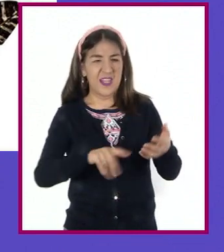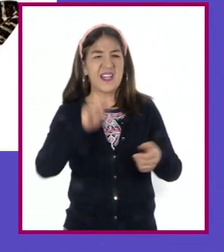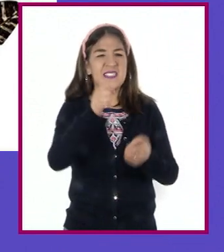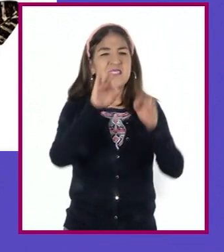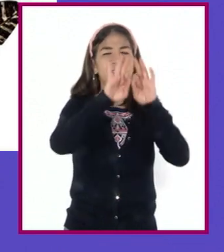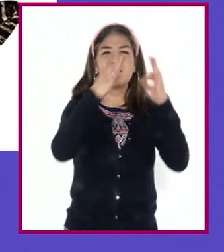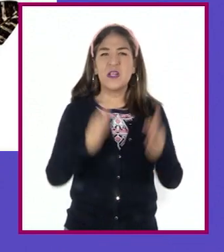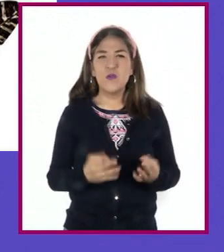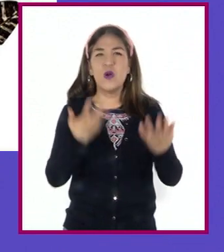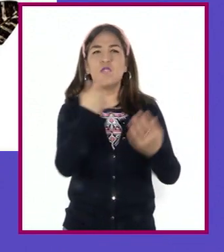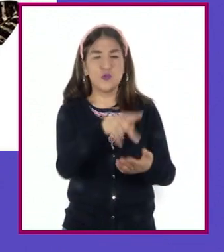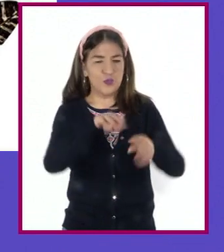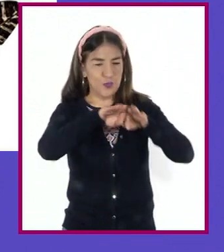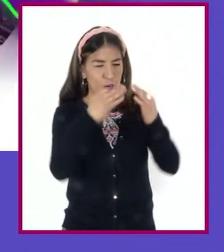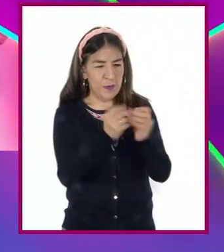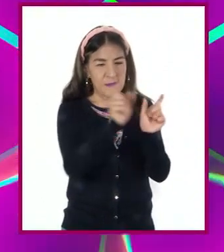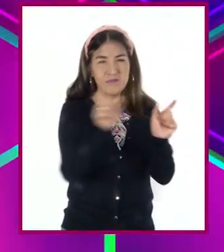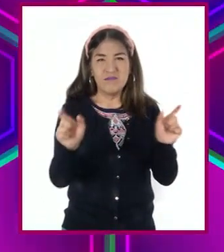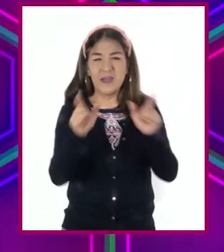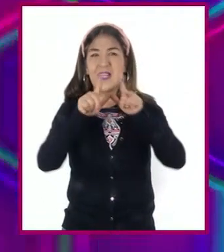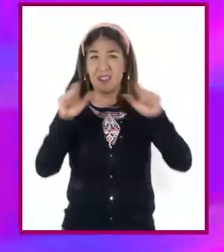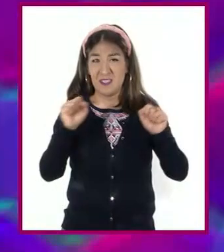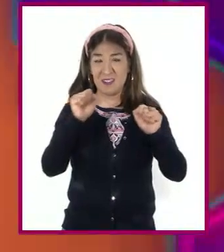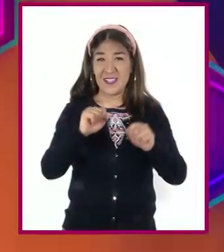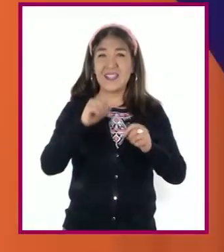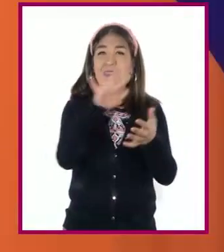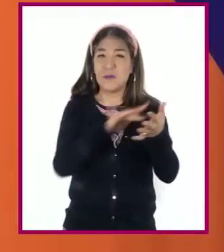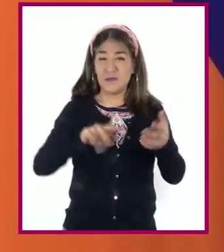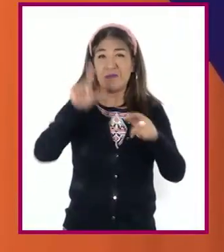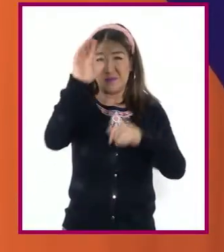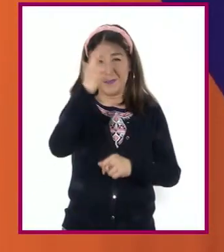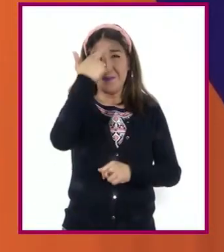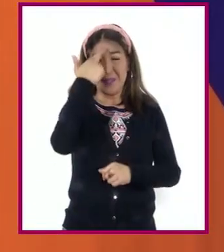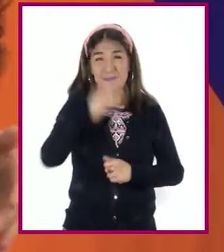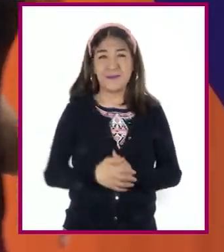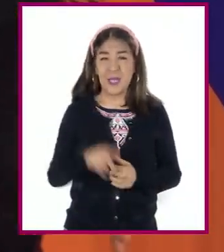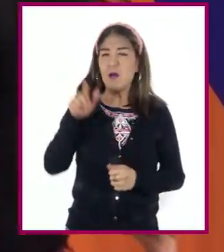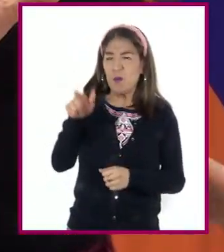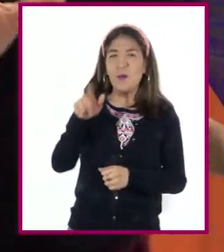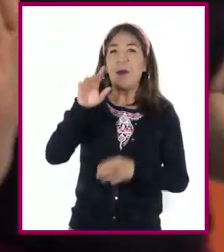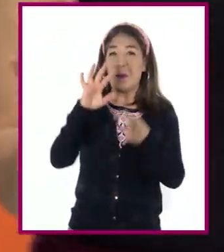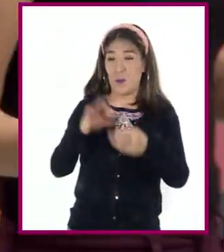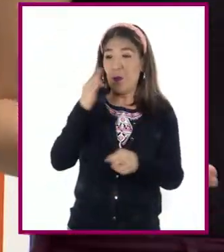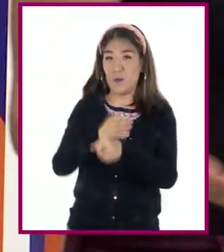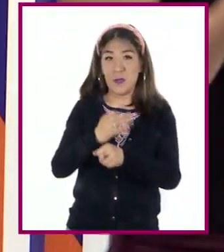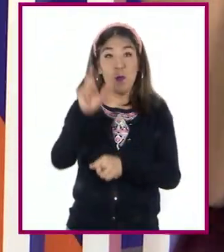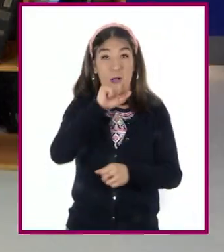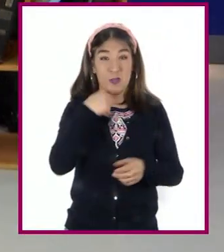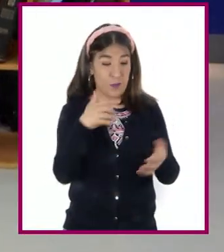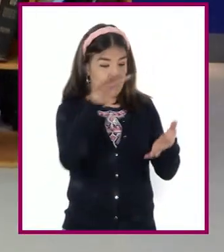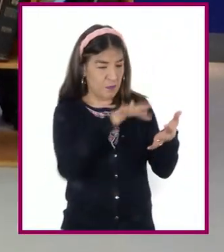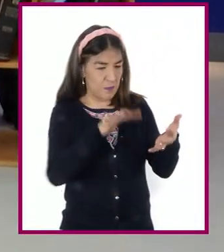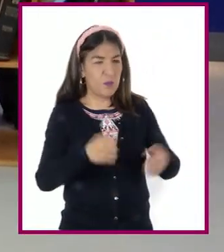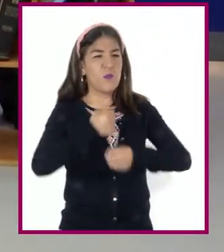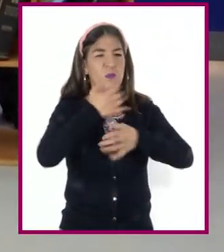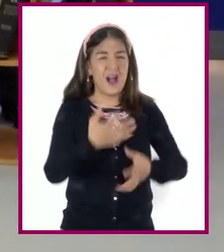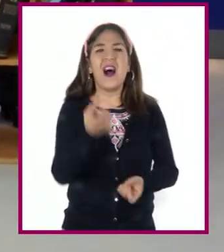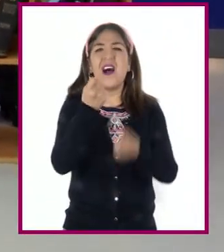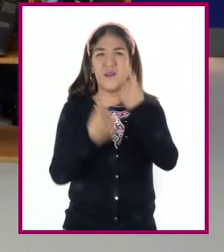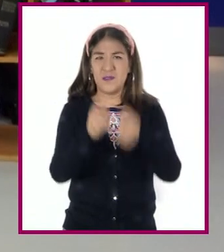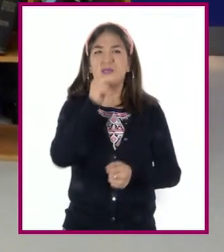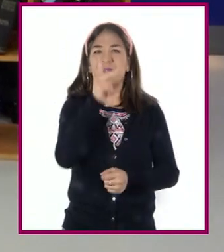que todo lo que vean es para reforzar su conocimiento, así que les recomiendo llevar un registro de las dudas, inquietudes o